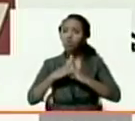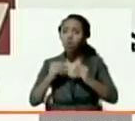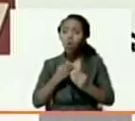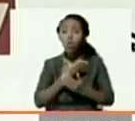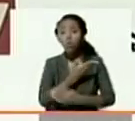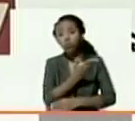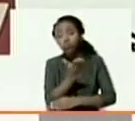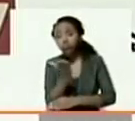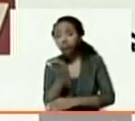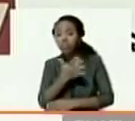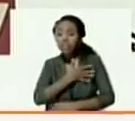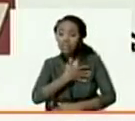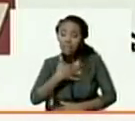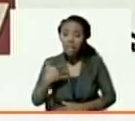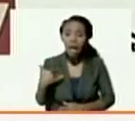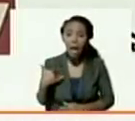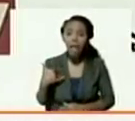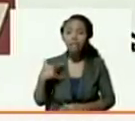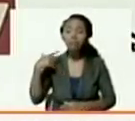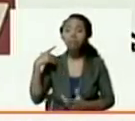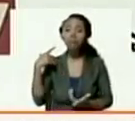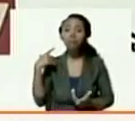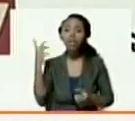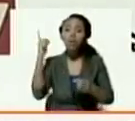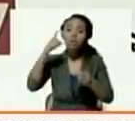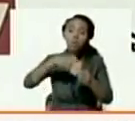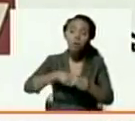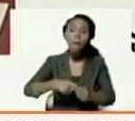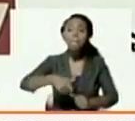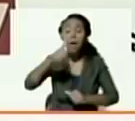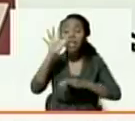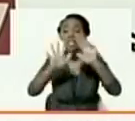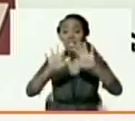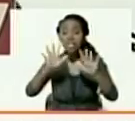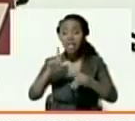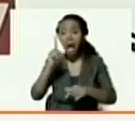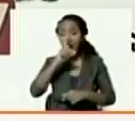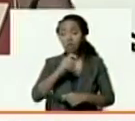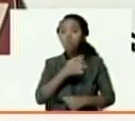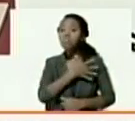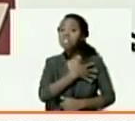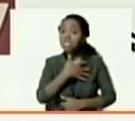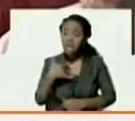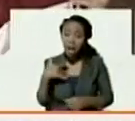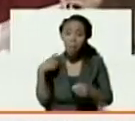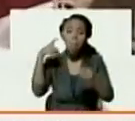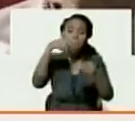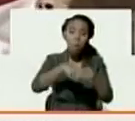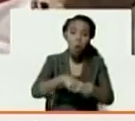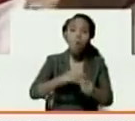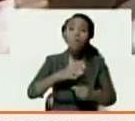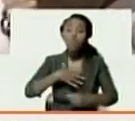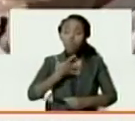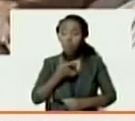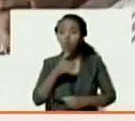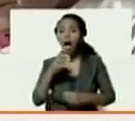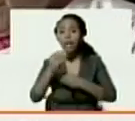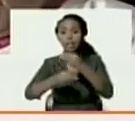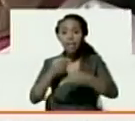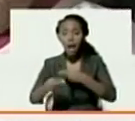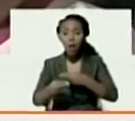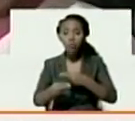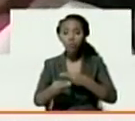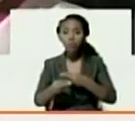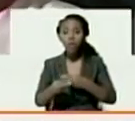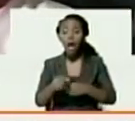y todas aquellas que tengan más de 15 años pueden hacerlo. ¿Quiénes además pueden hacerlo? Aquellas personas que